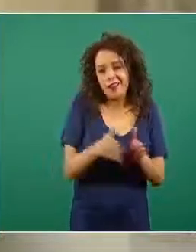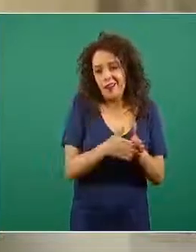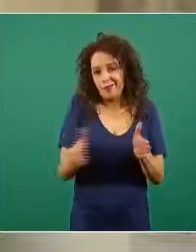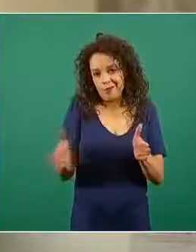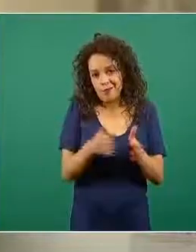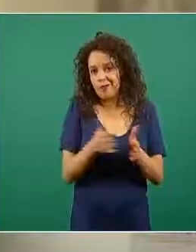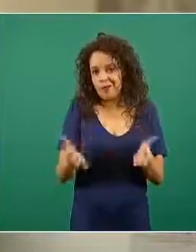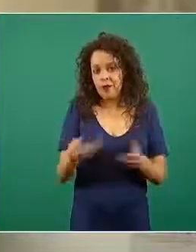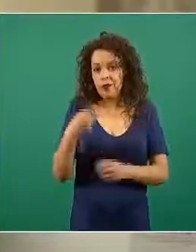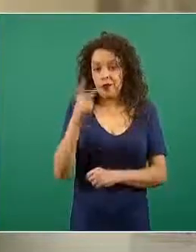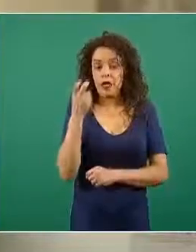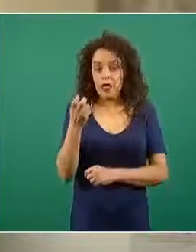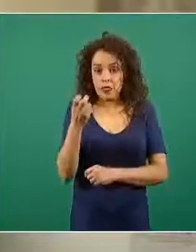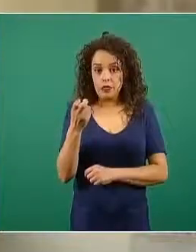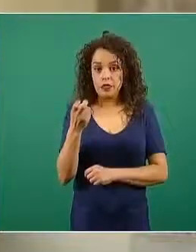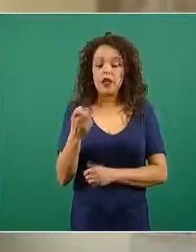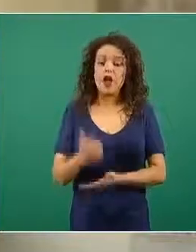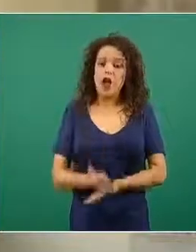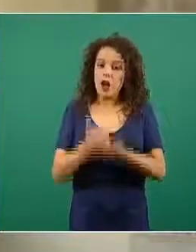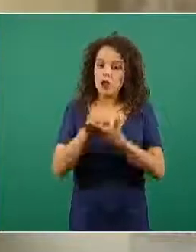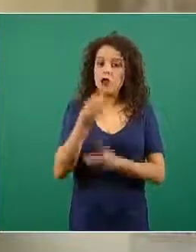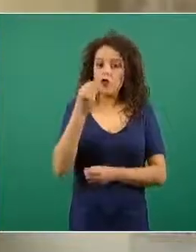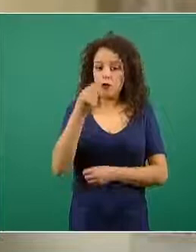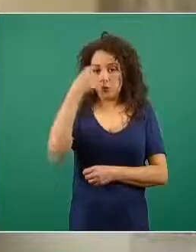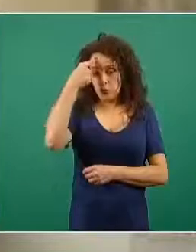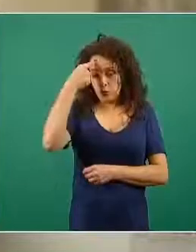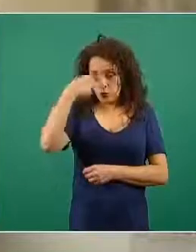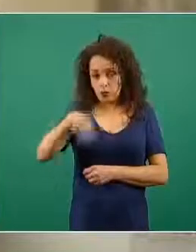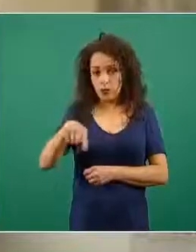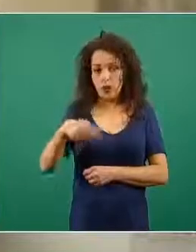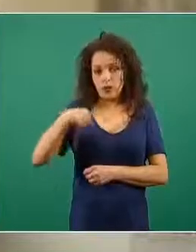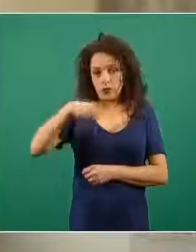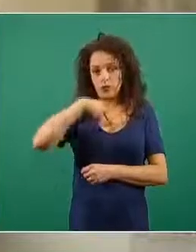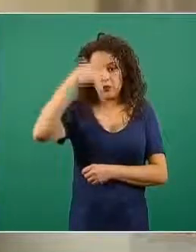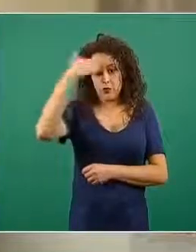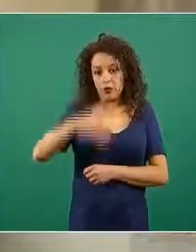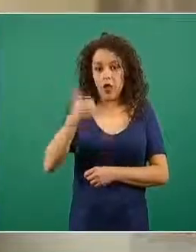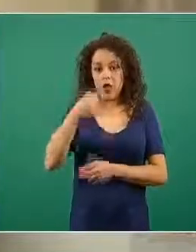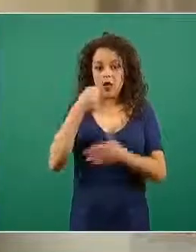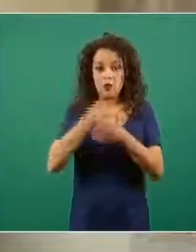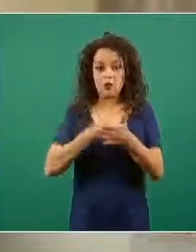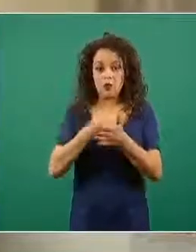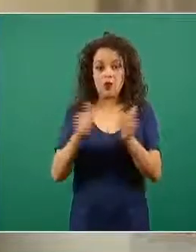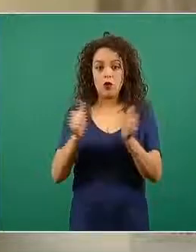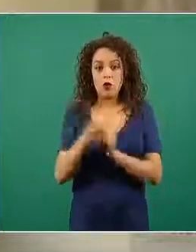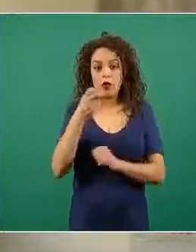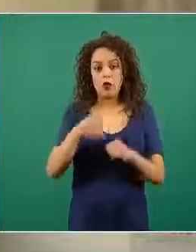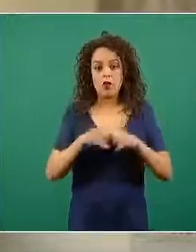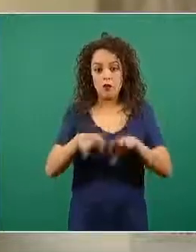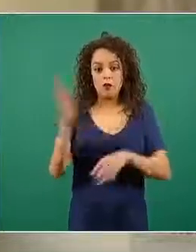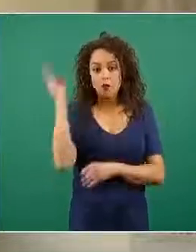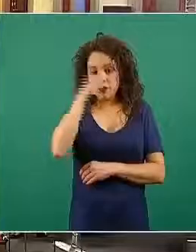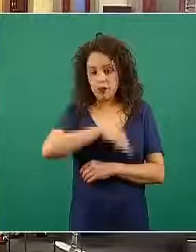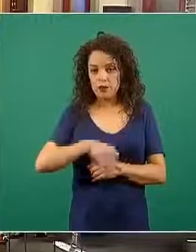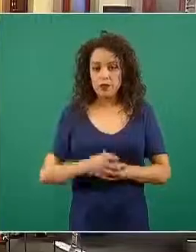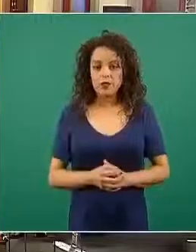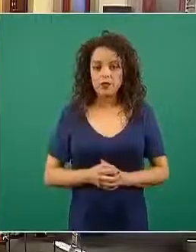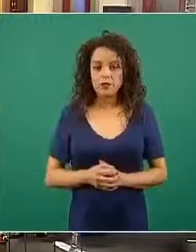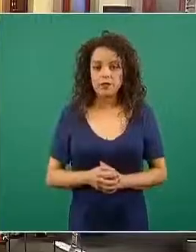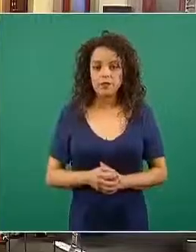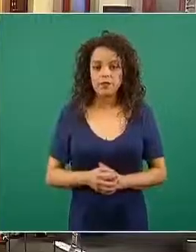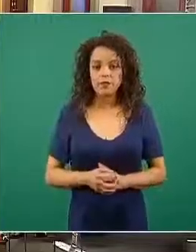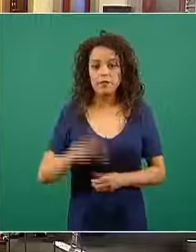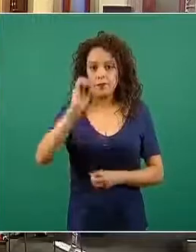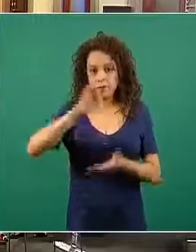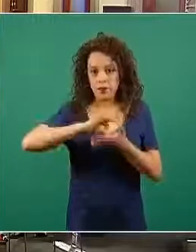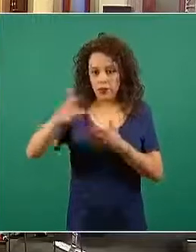tendríamos que tomar en cuenta y nos ayudaría muchísimo, y pues también para luchar contra esta fake news. Muchísimas gracias,